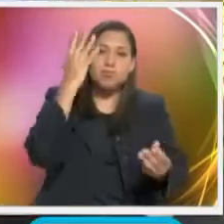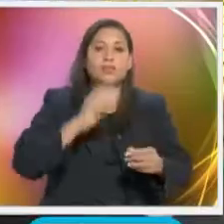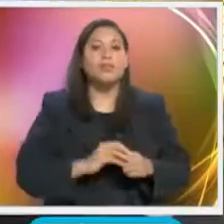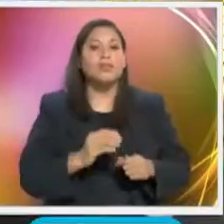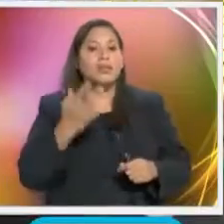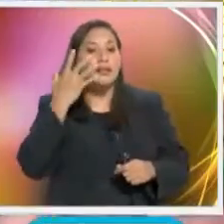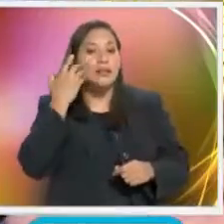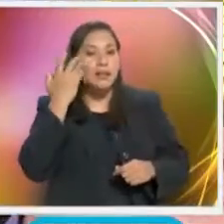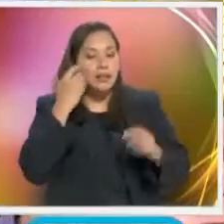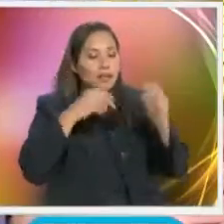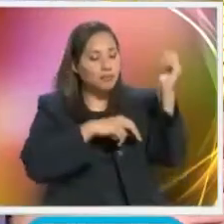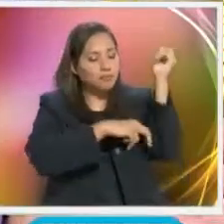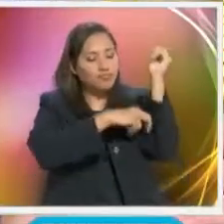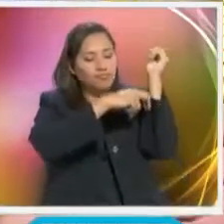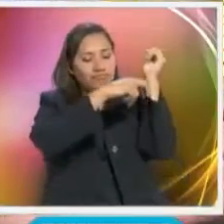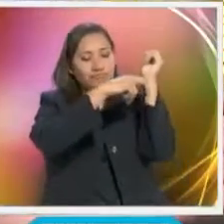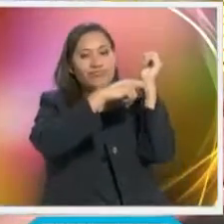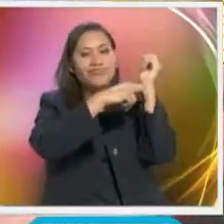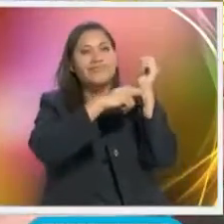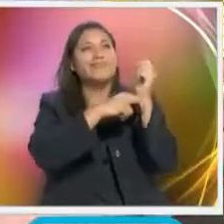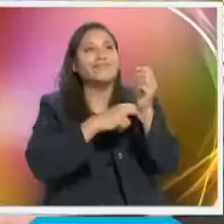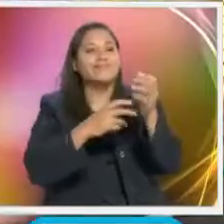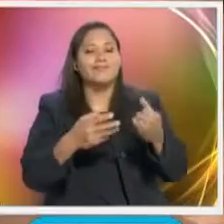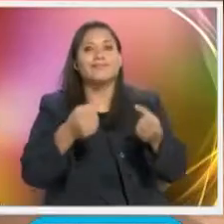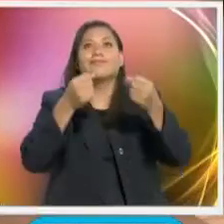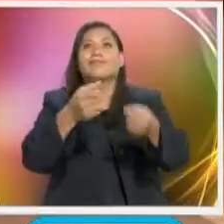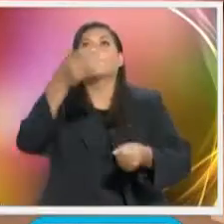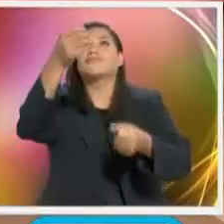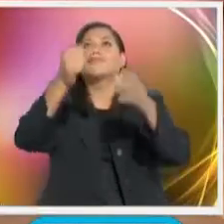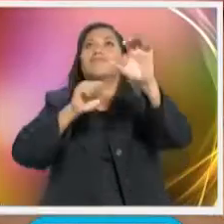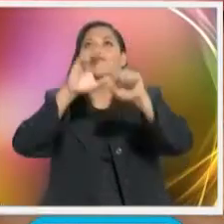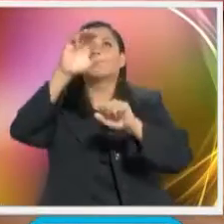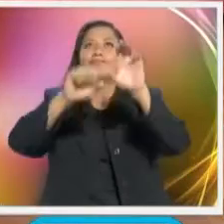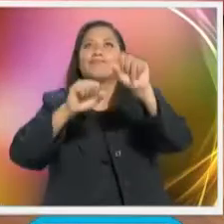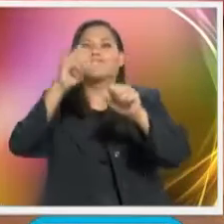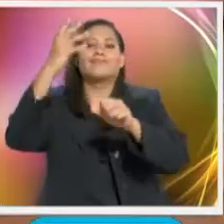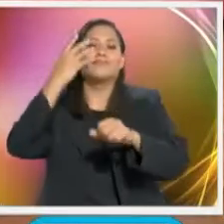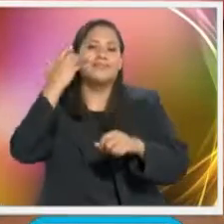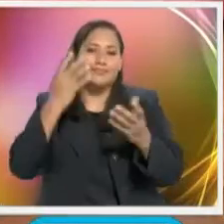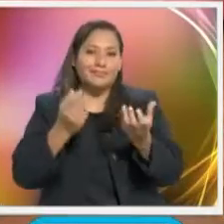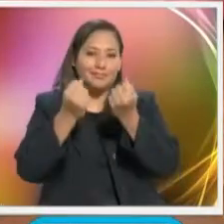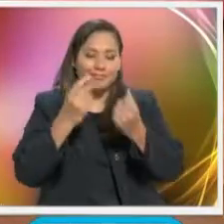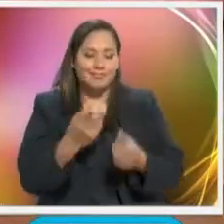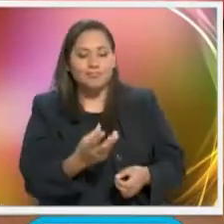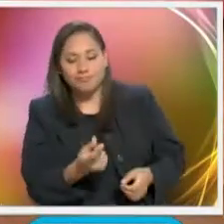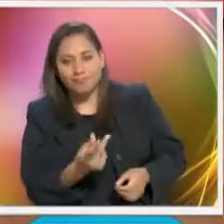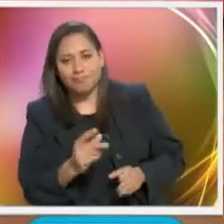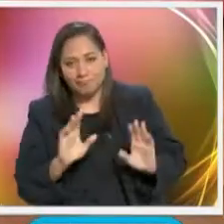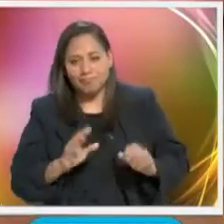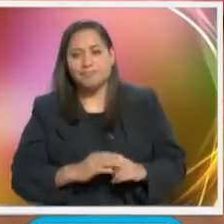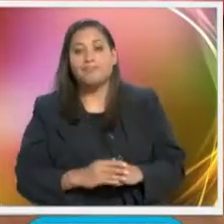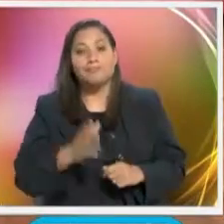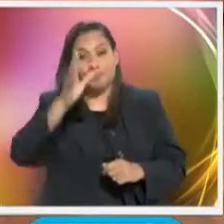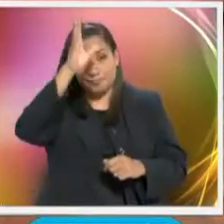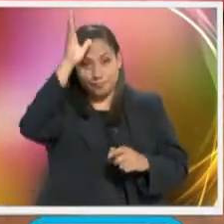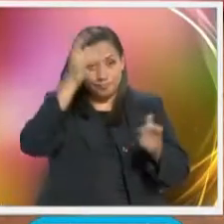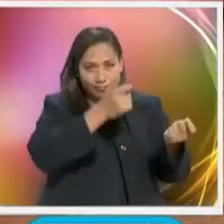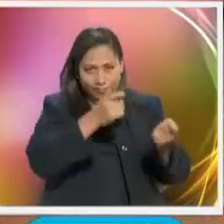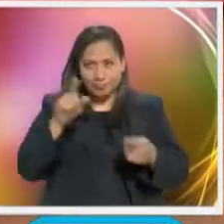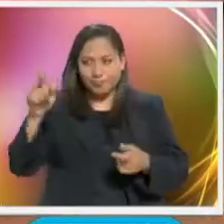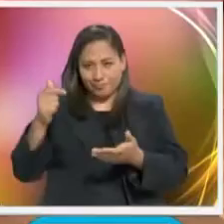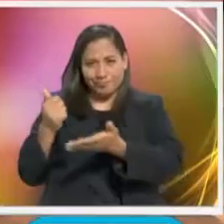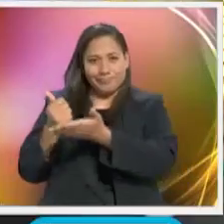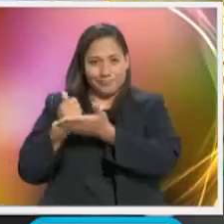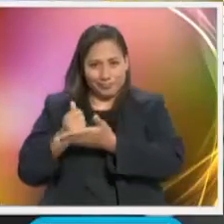¿no? es También. clásica. El clásico del gatito, clásico. mi gatito se me Perritos, quedó en el. claro, ¿no? Sí, también. Sí. Todas esas, bueno, los bomberos son los que